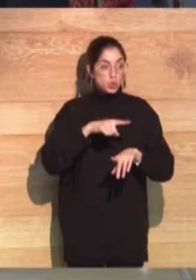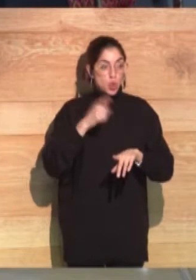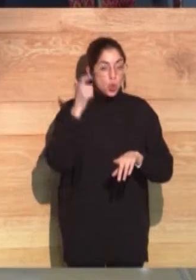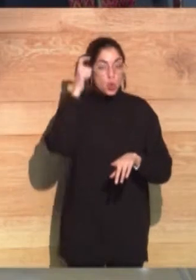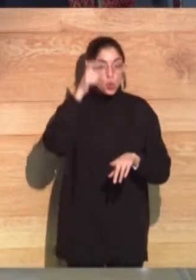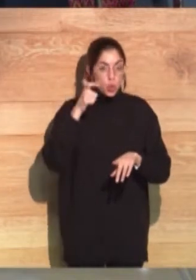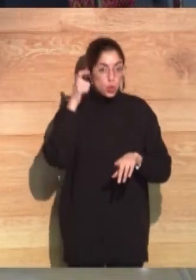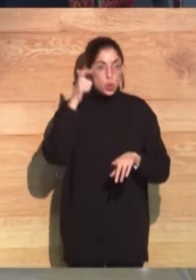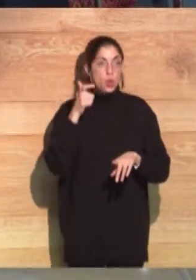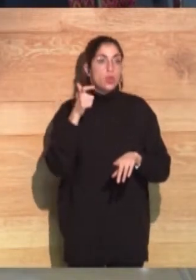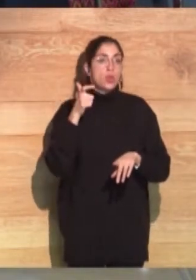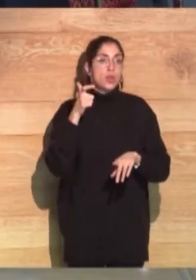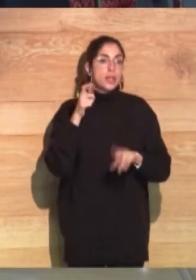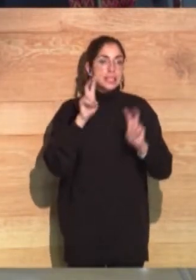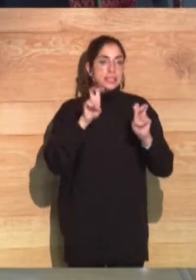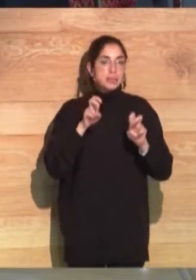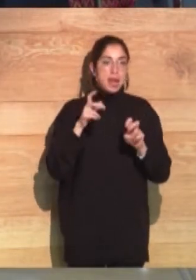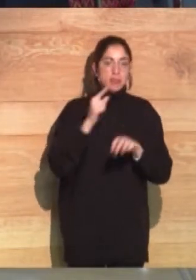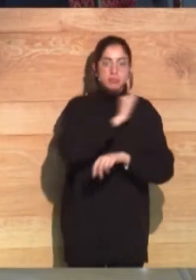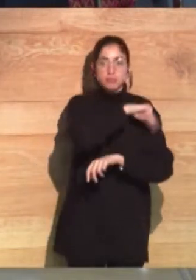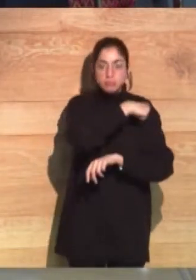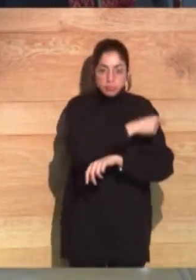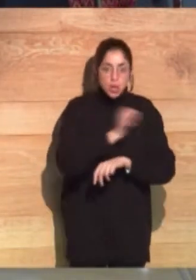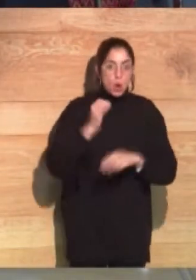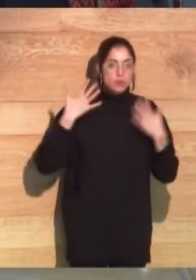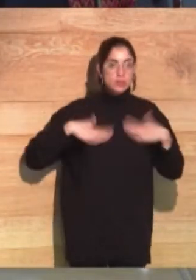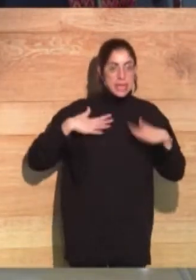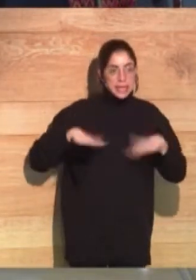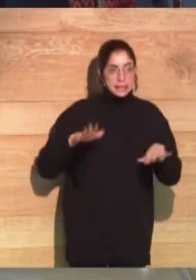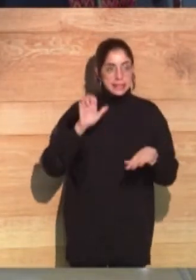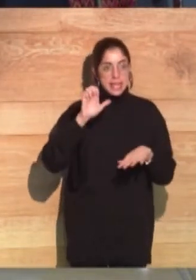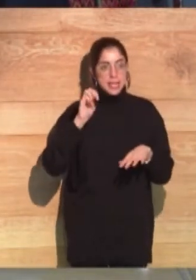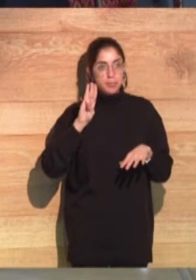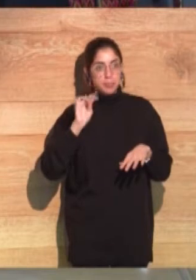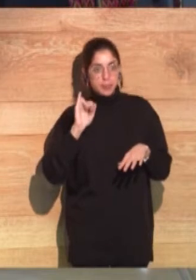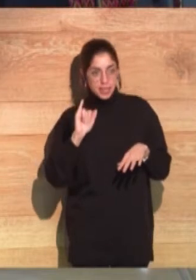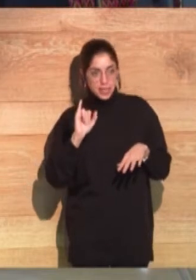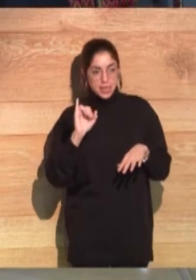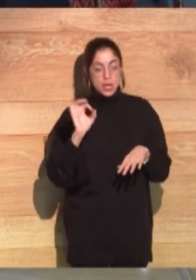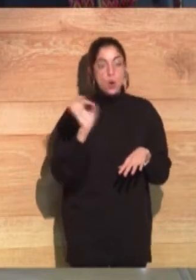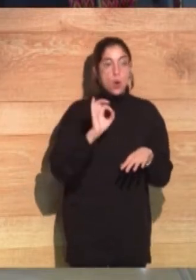tener los suministros, ya fueran los trajes EPI o los científicos